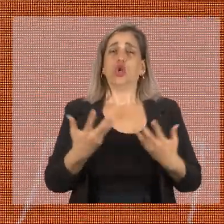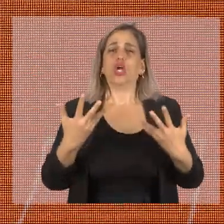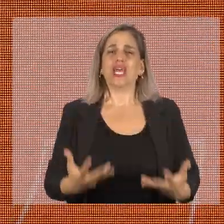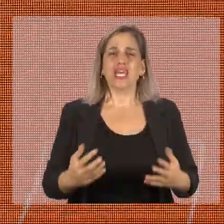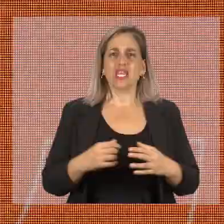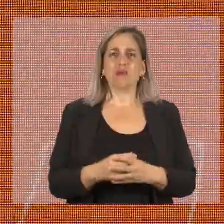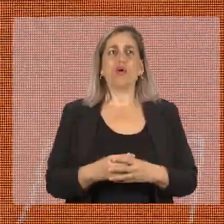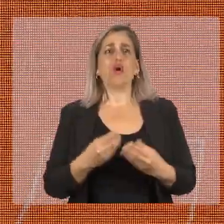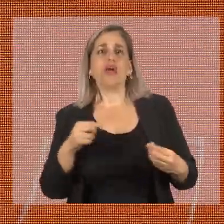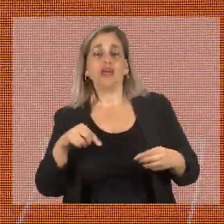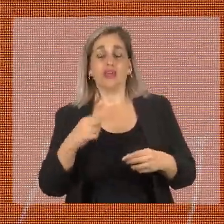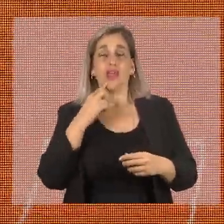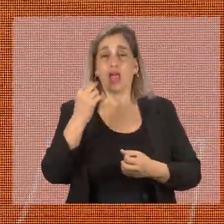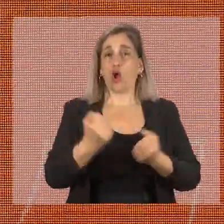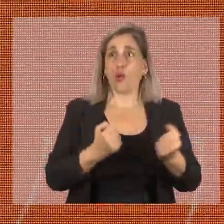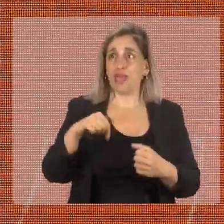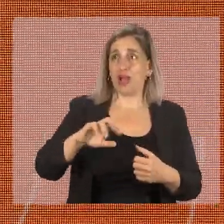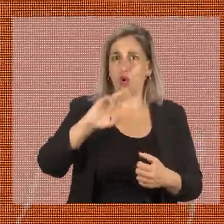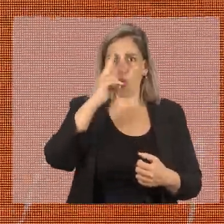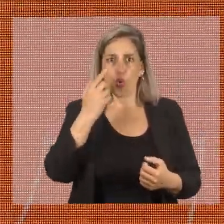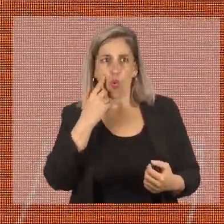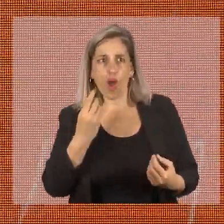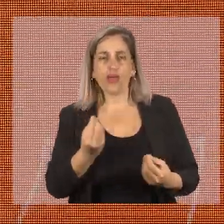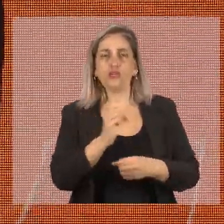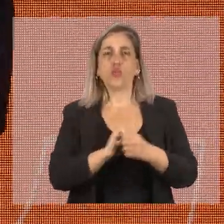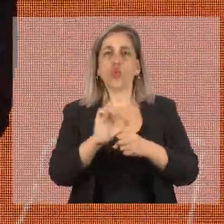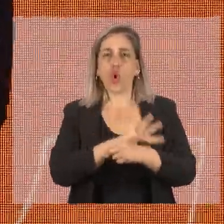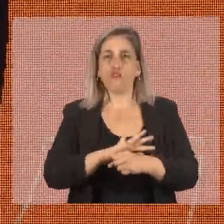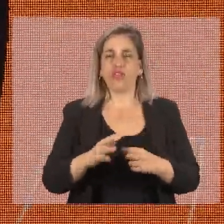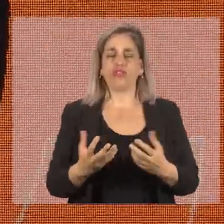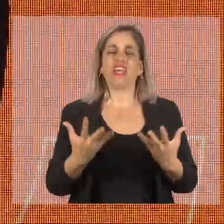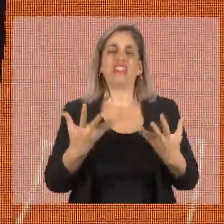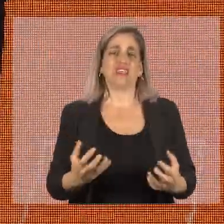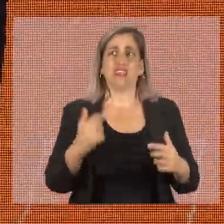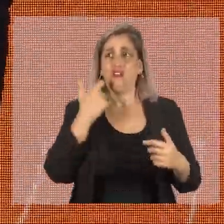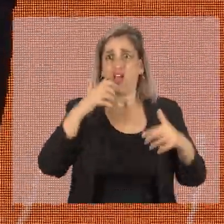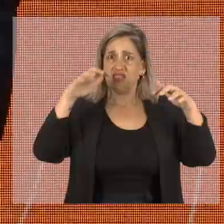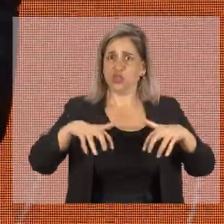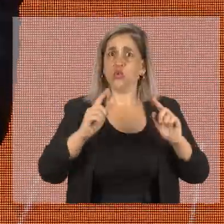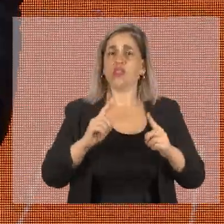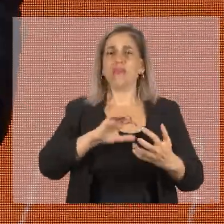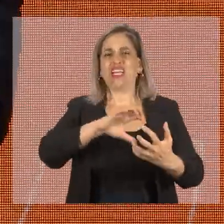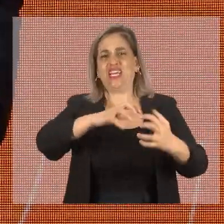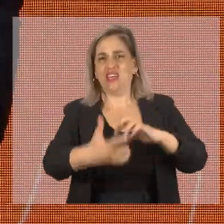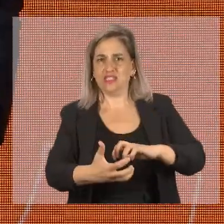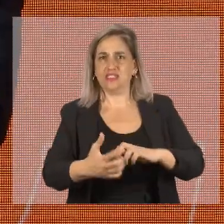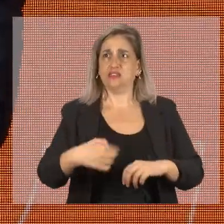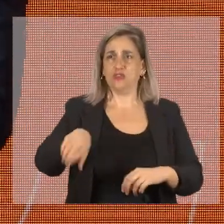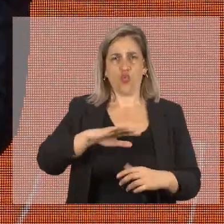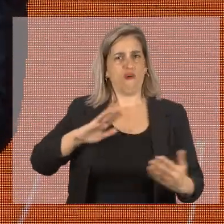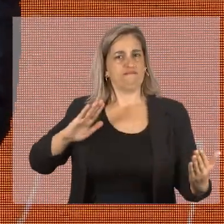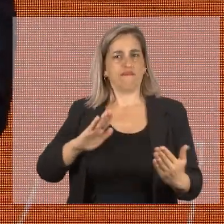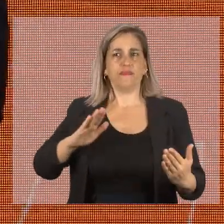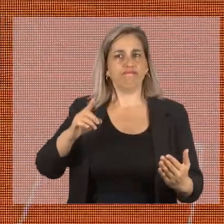es cuánto le costó económicamente al Uruguay la pandemia, la sequía y la crisis